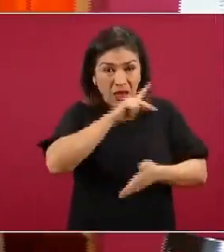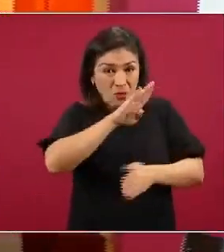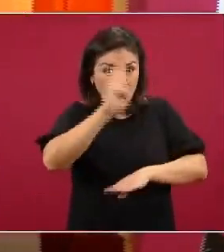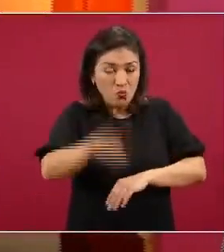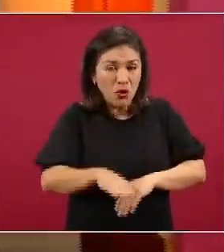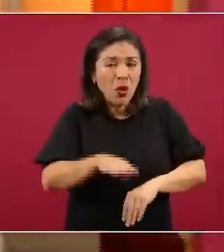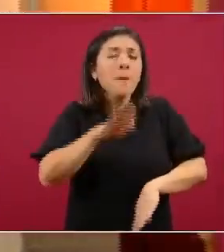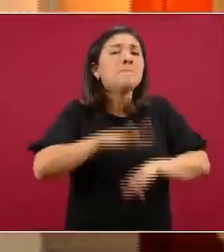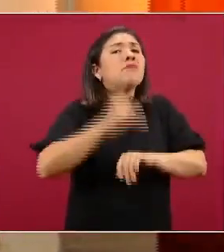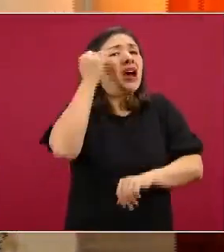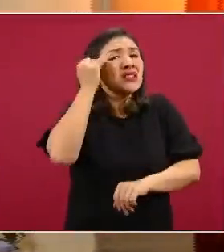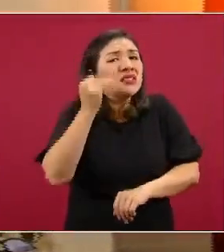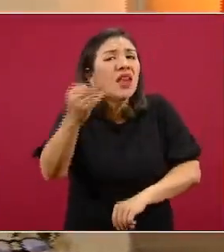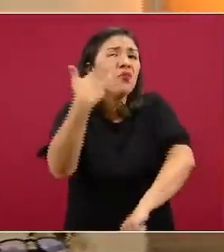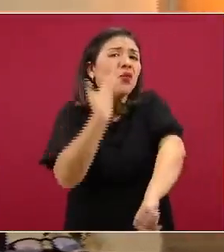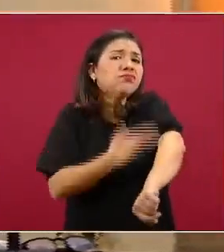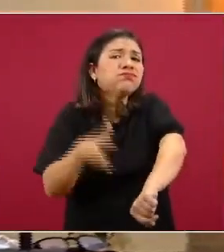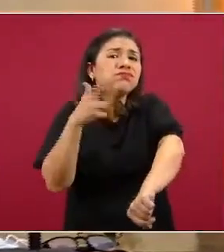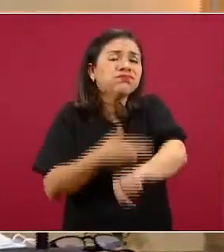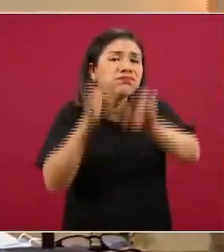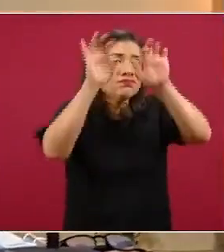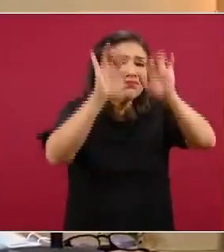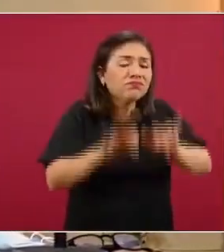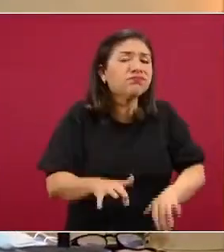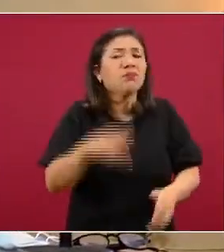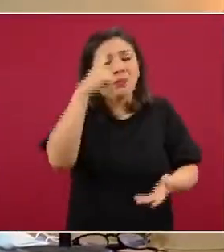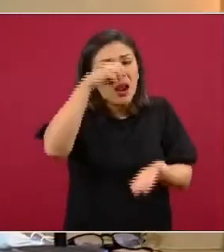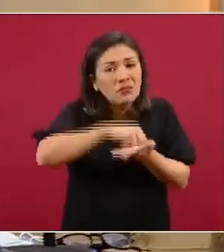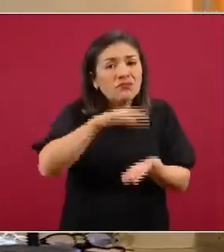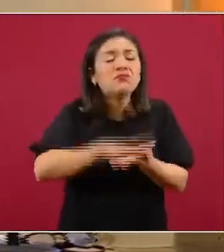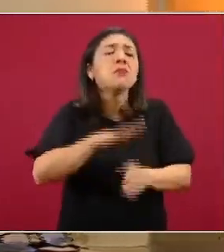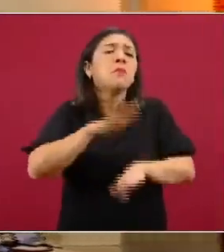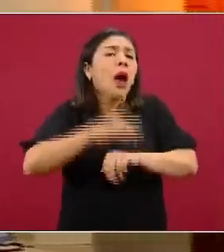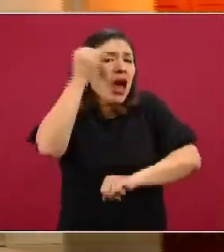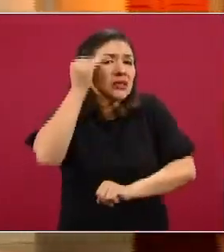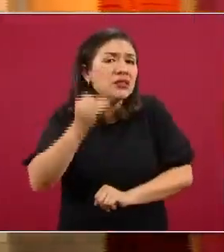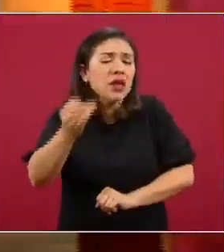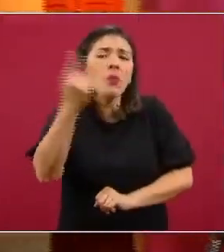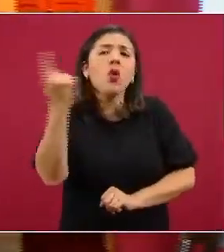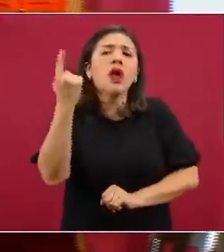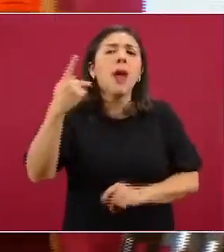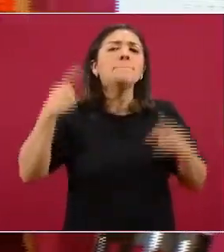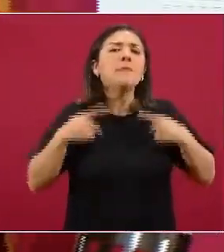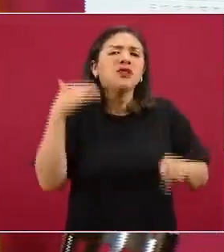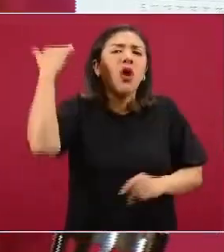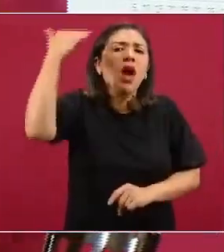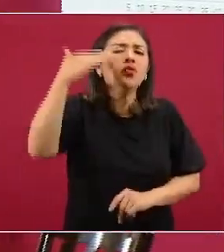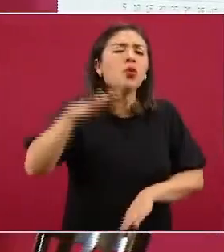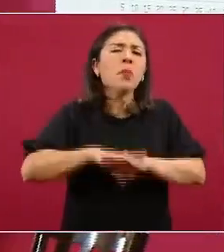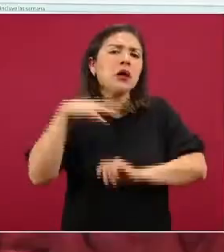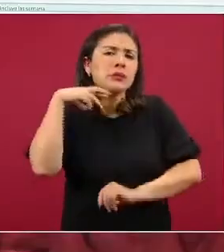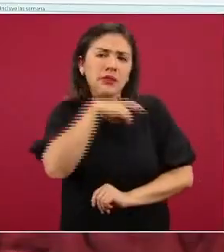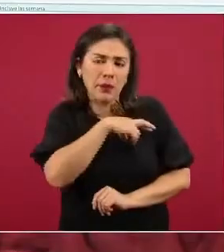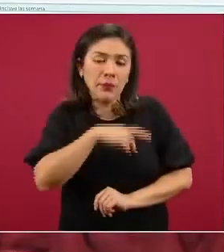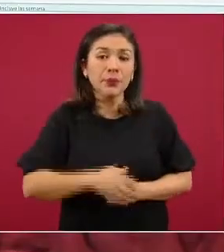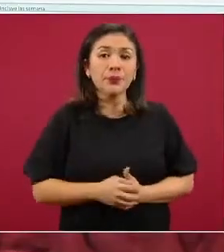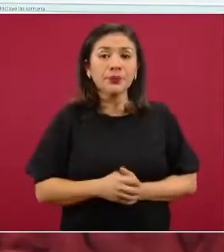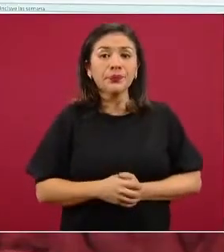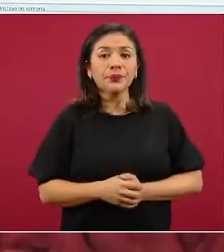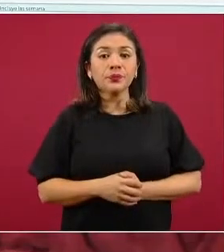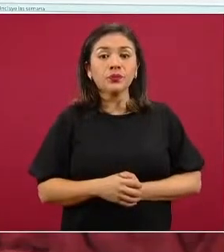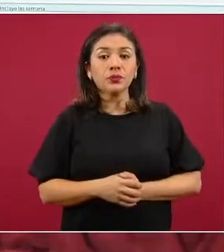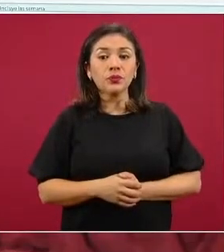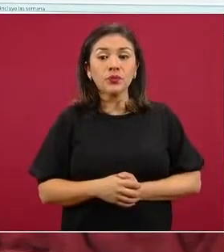veces tarda mucho más tiempo en registrarse, en conseguirse que en el resto de los individuos. La siguiente, por